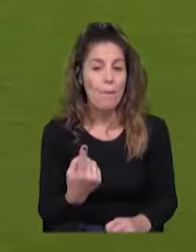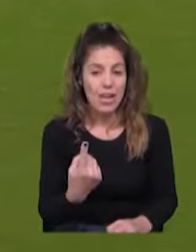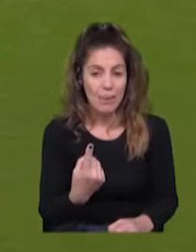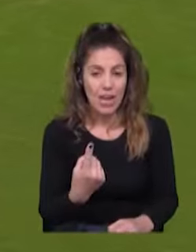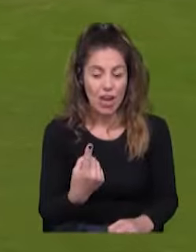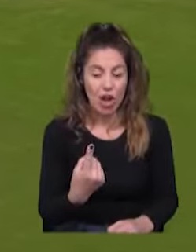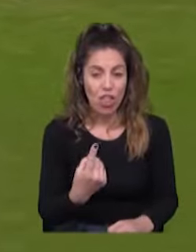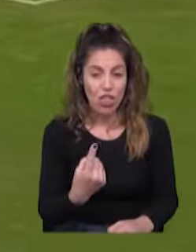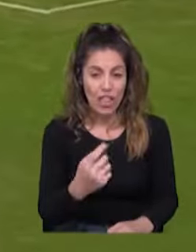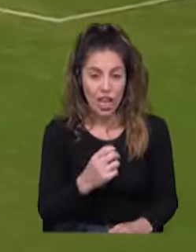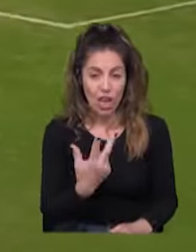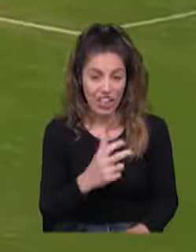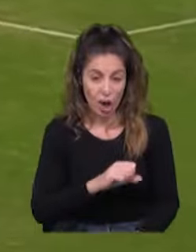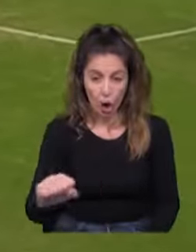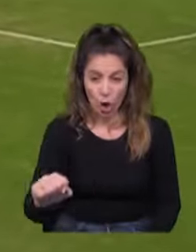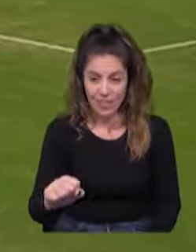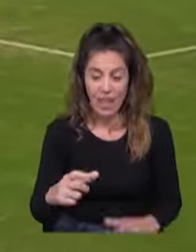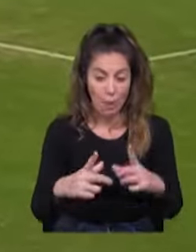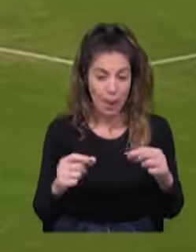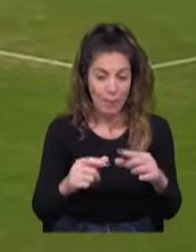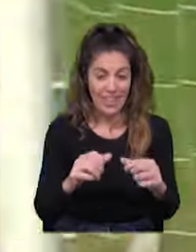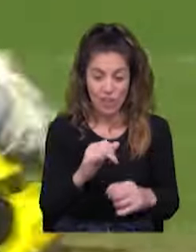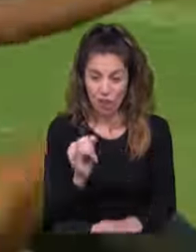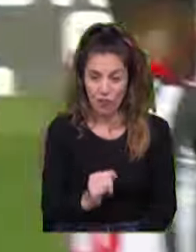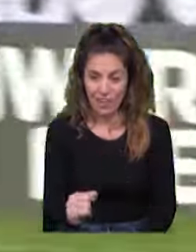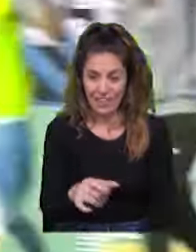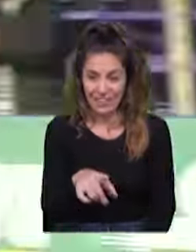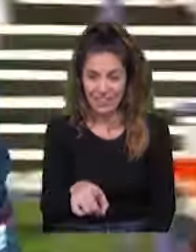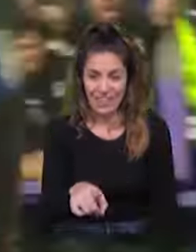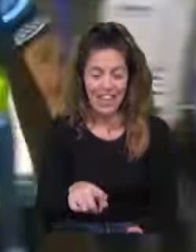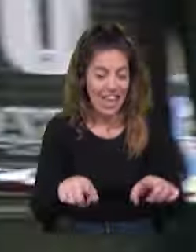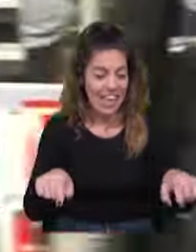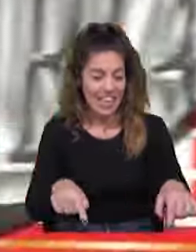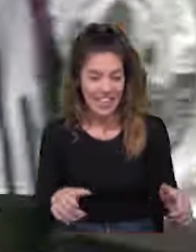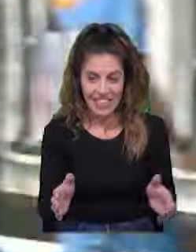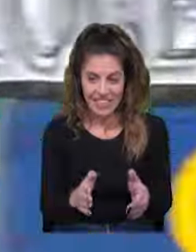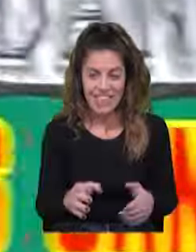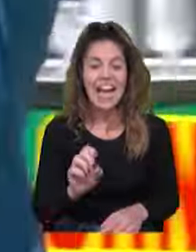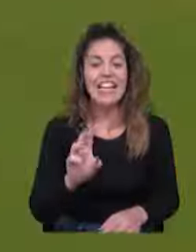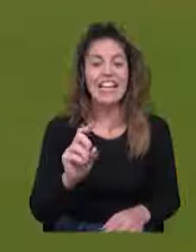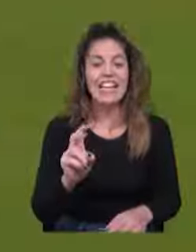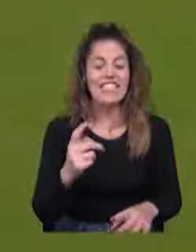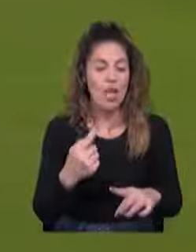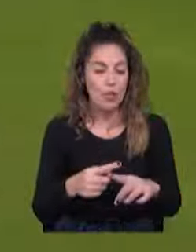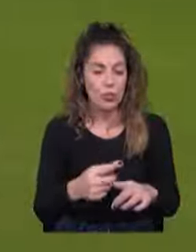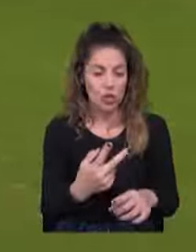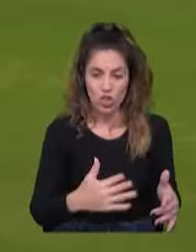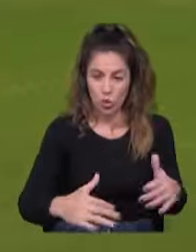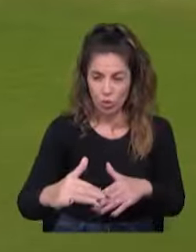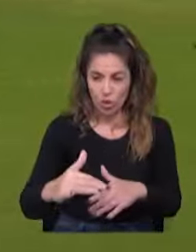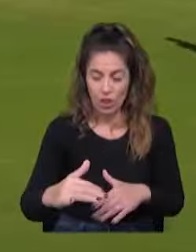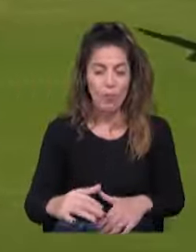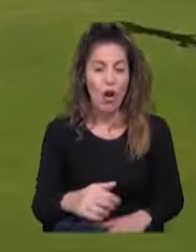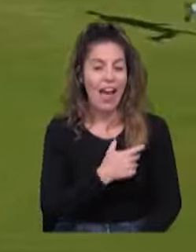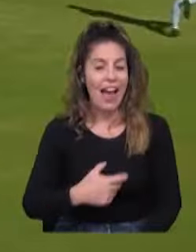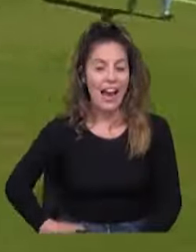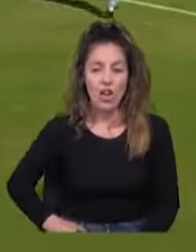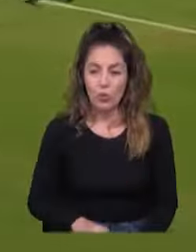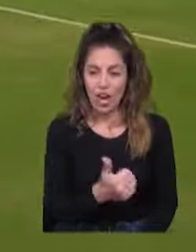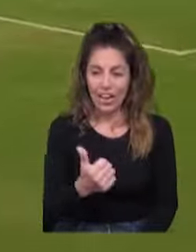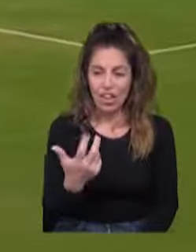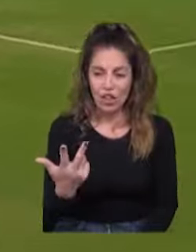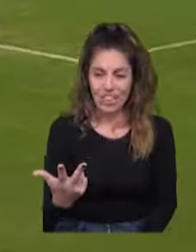los tres de papelito Fernández entrando por el área chica a los 15 del complemento estaba ganando por tres goles contra